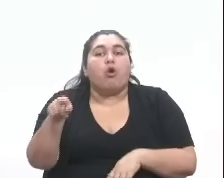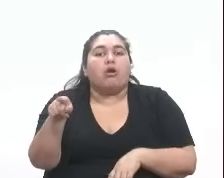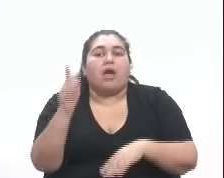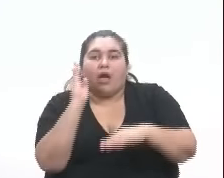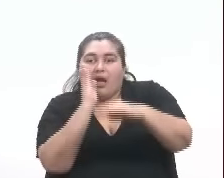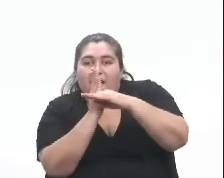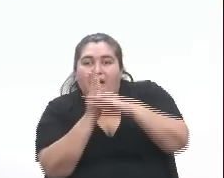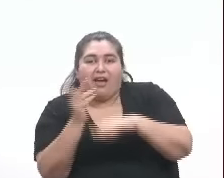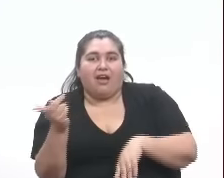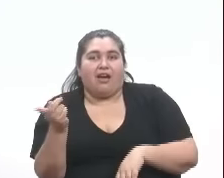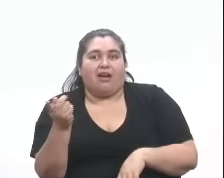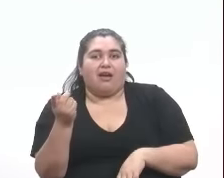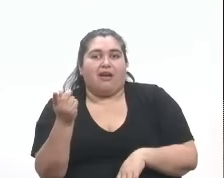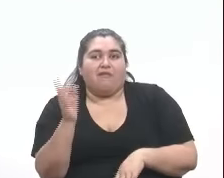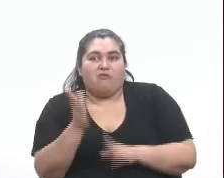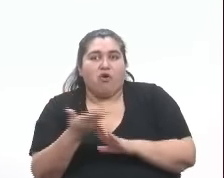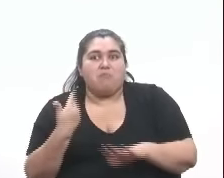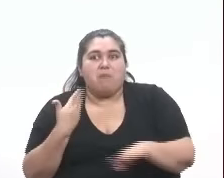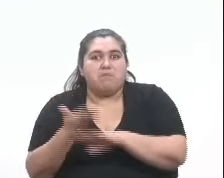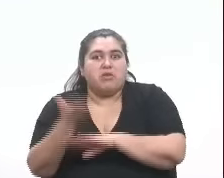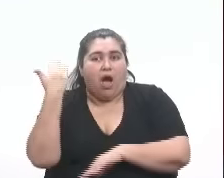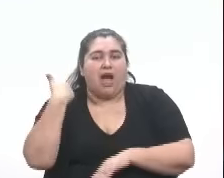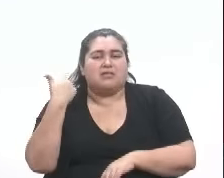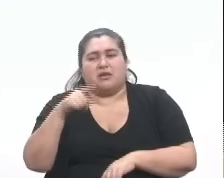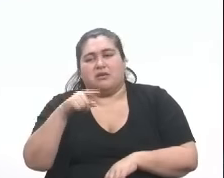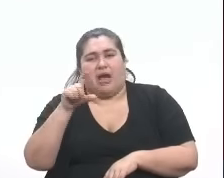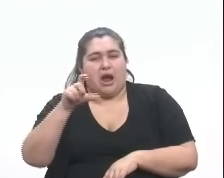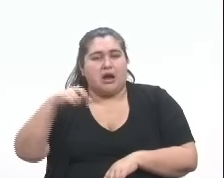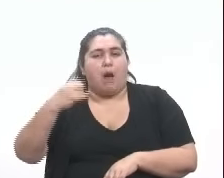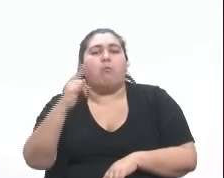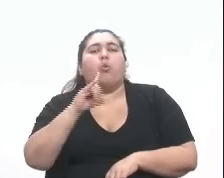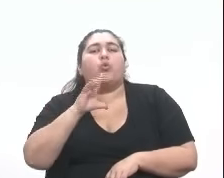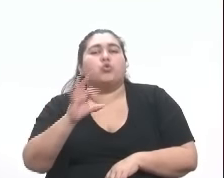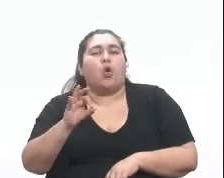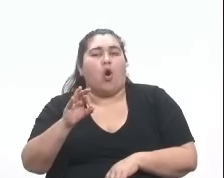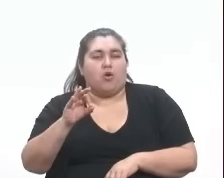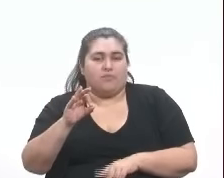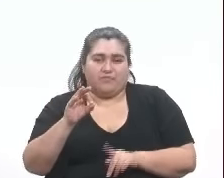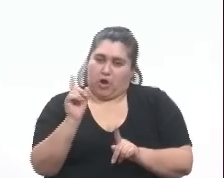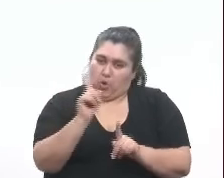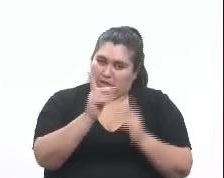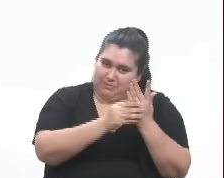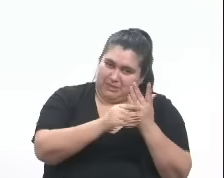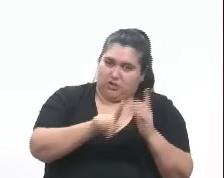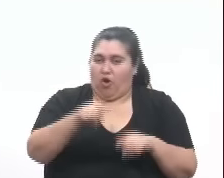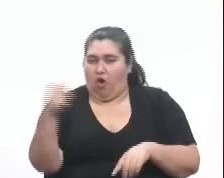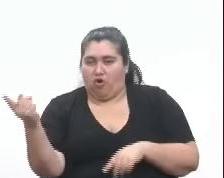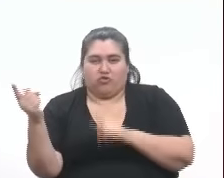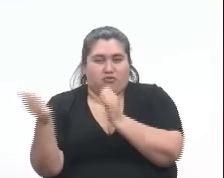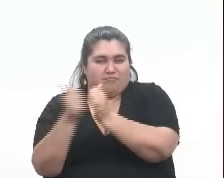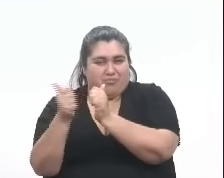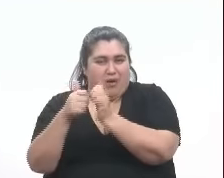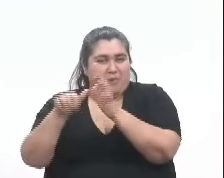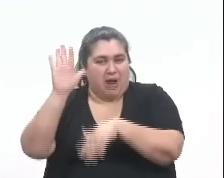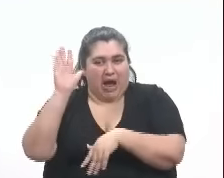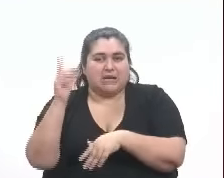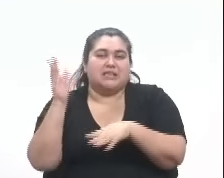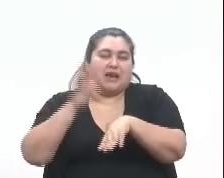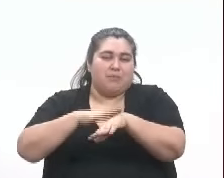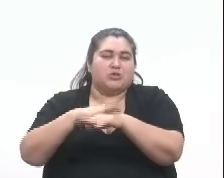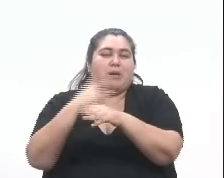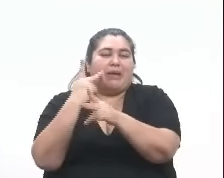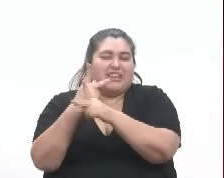Porque el que le pide que espíe es este Caputo, el otro Caputo, el que es el delegado personal que se encarga de los TikTok y todas esas